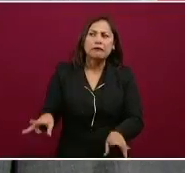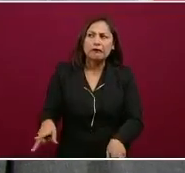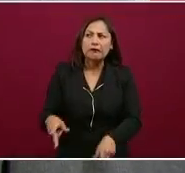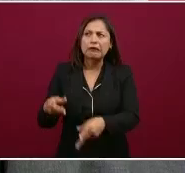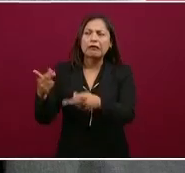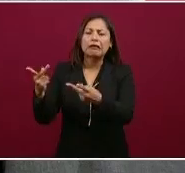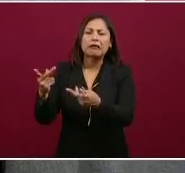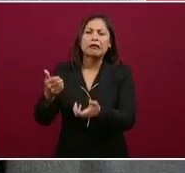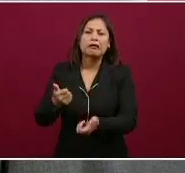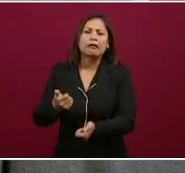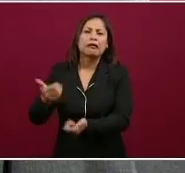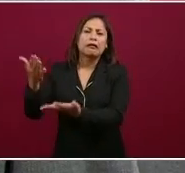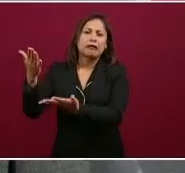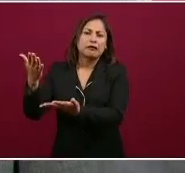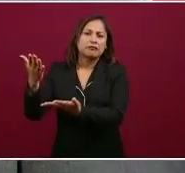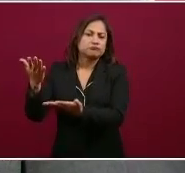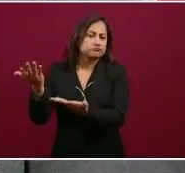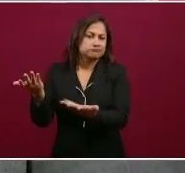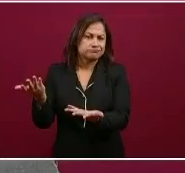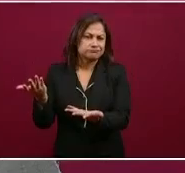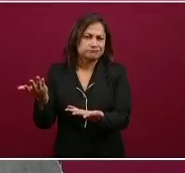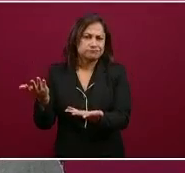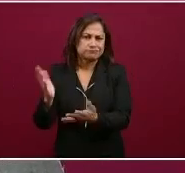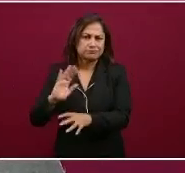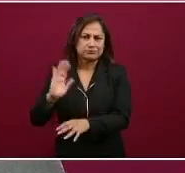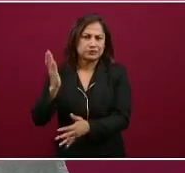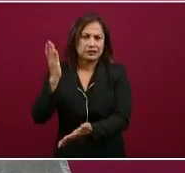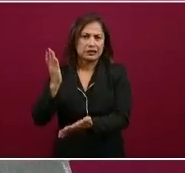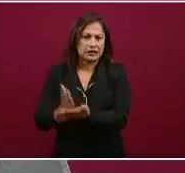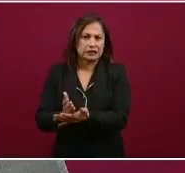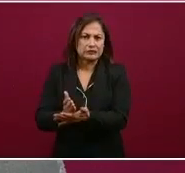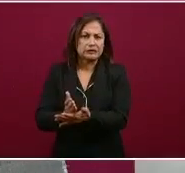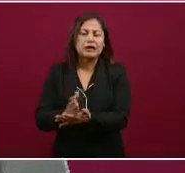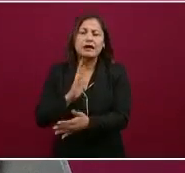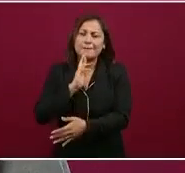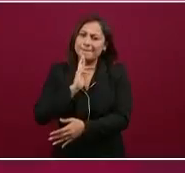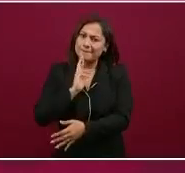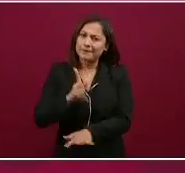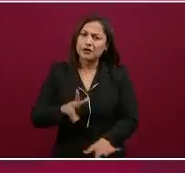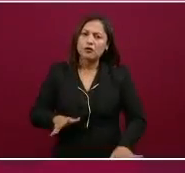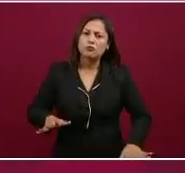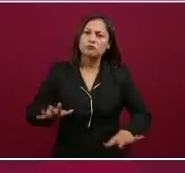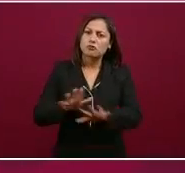se exporte, queremos que ahí